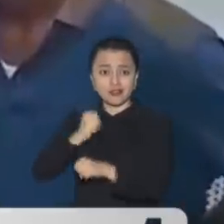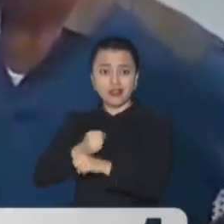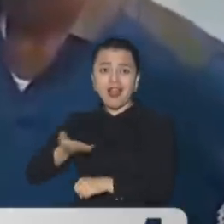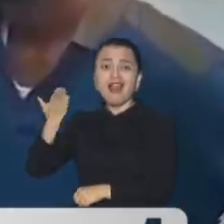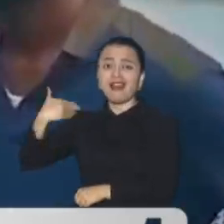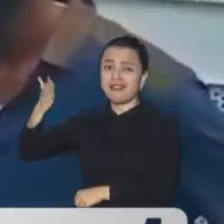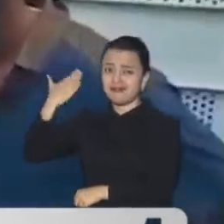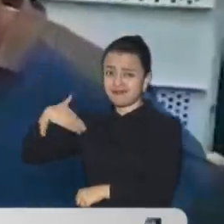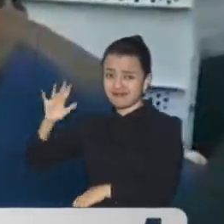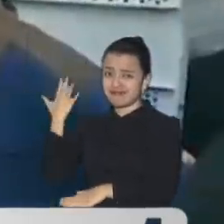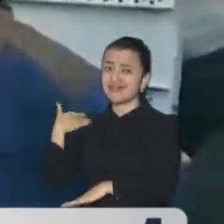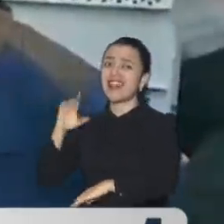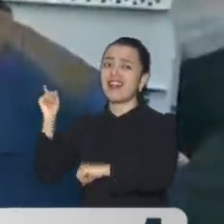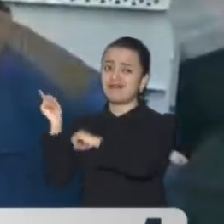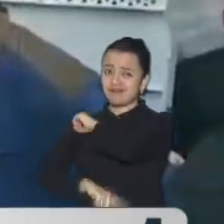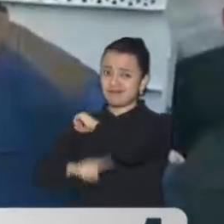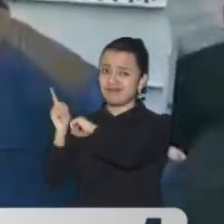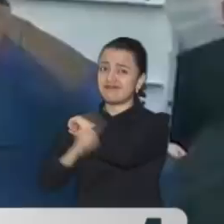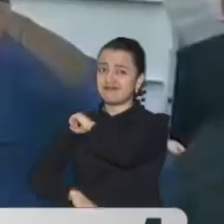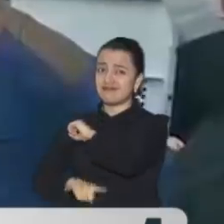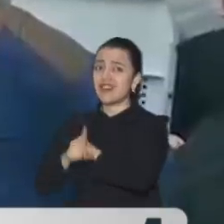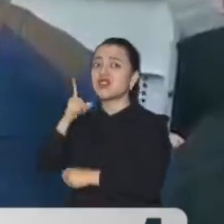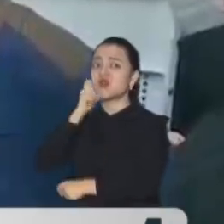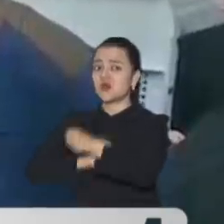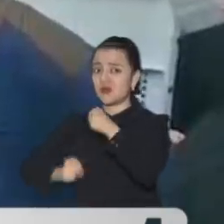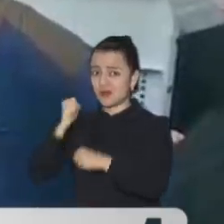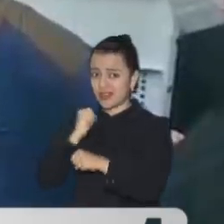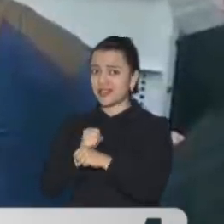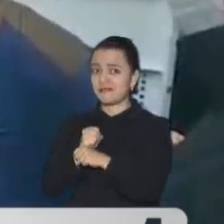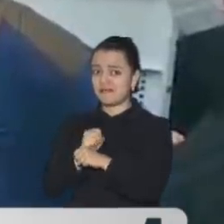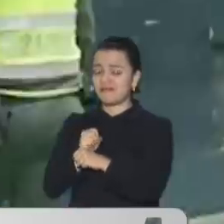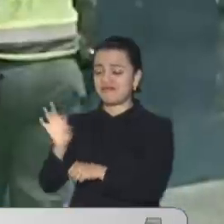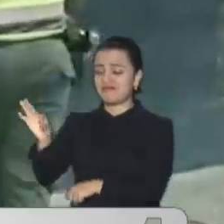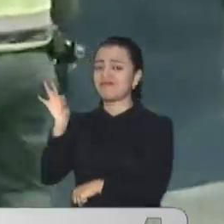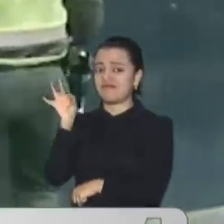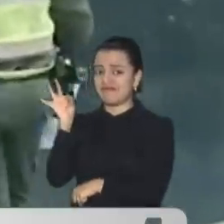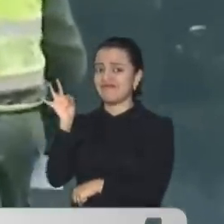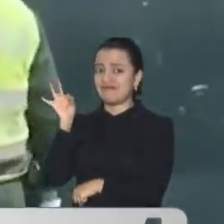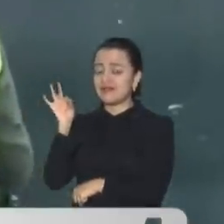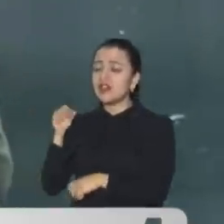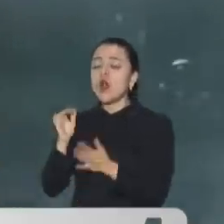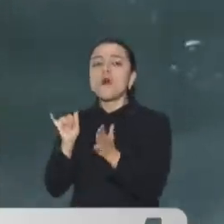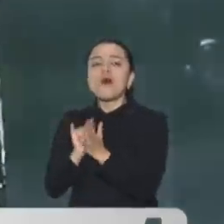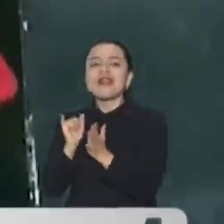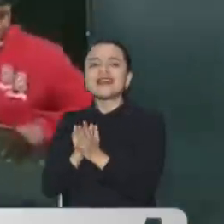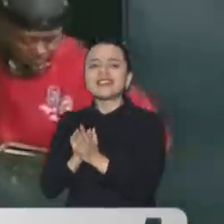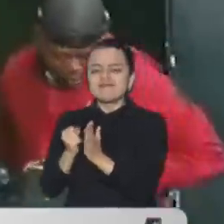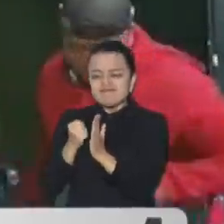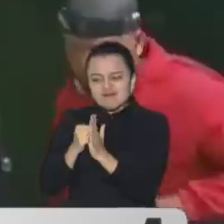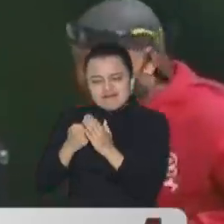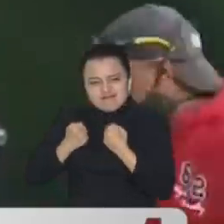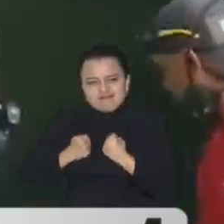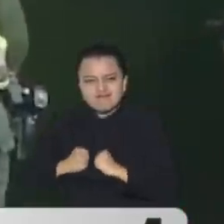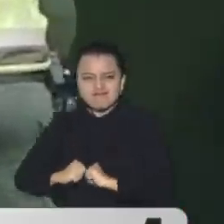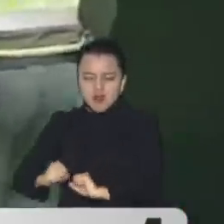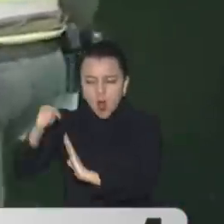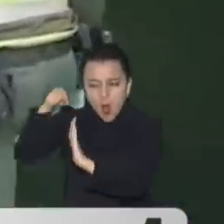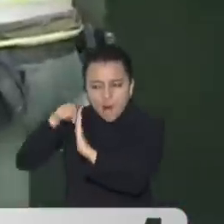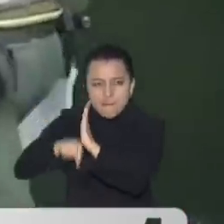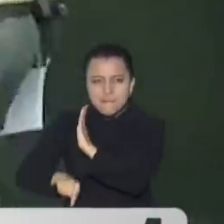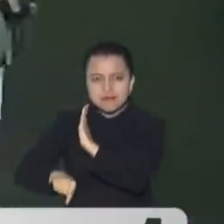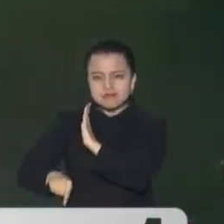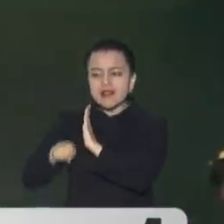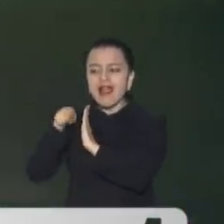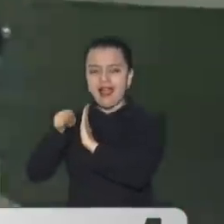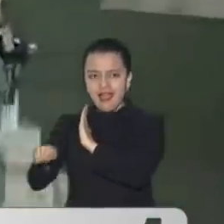años anteriores, particularmente conocemos de un hecho, y la Fiscalía continuará investigando porque detrás de este hecho no solamente está todo el material, sino probablemente